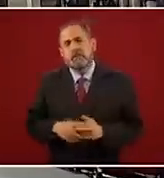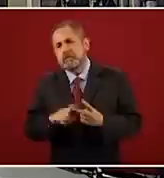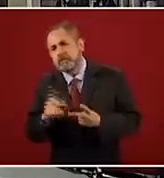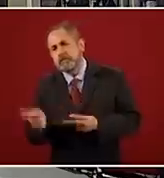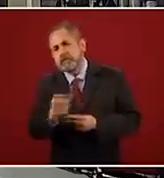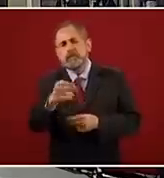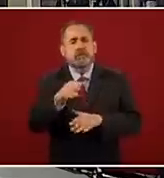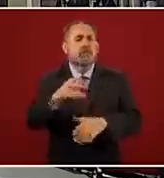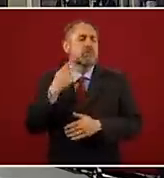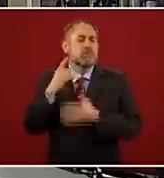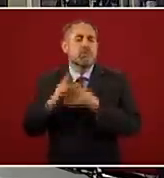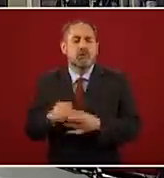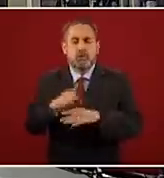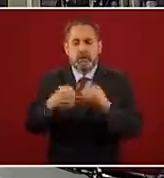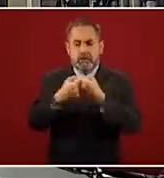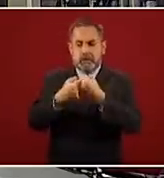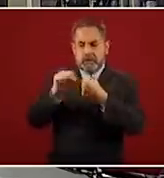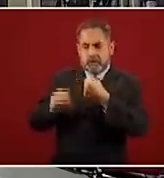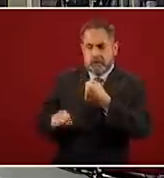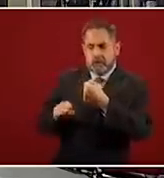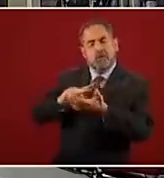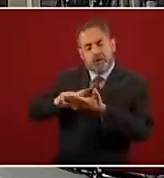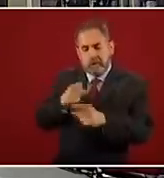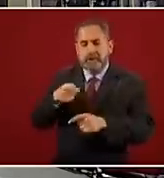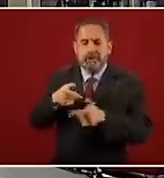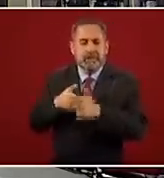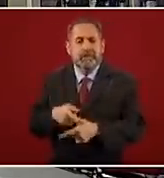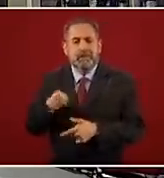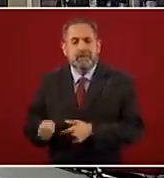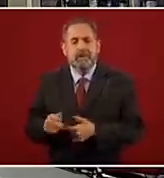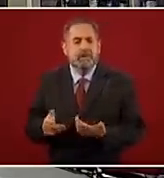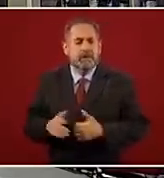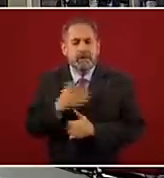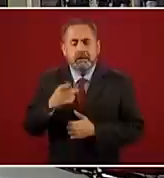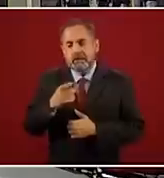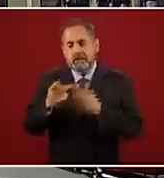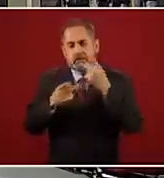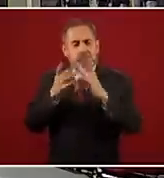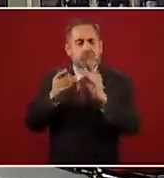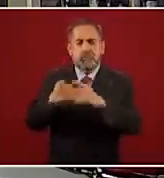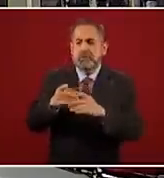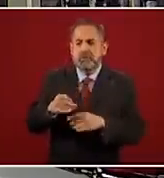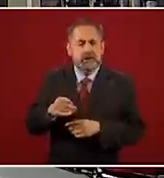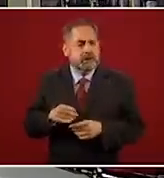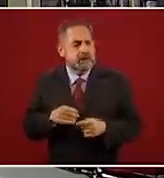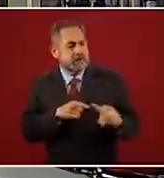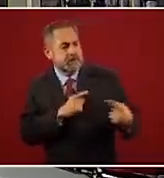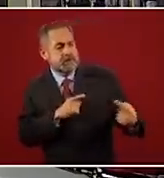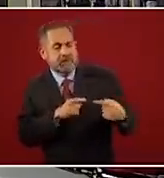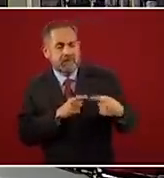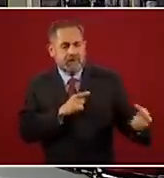sobre la política en la frontera sur, insistir con este tema, porque ha hablado mucho pues de las críticas de